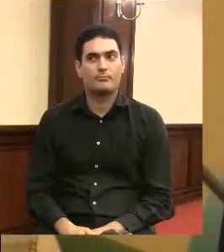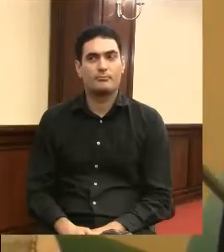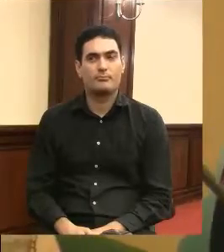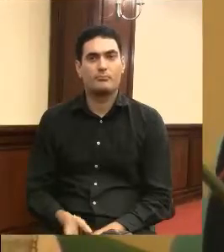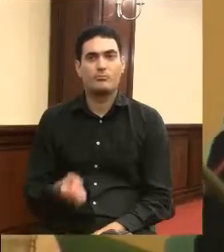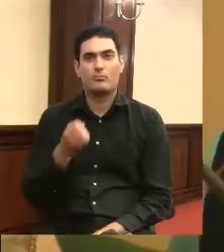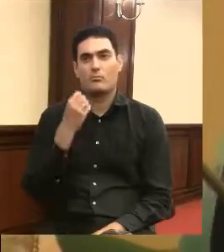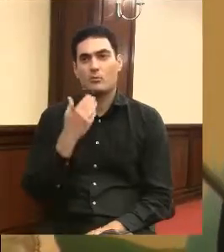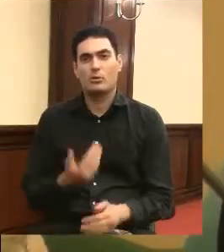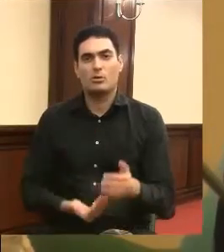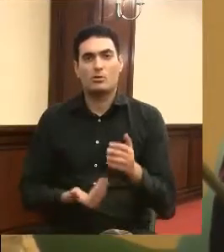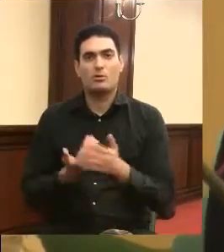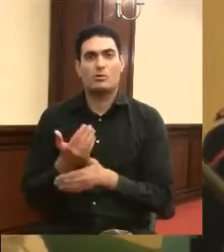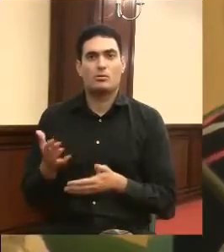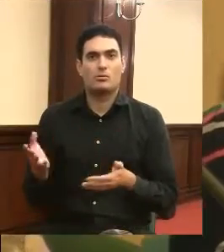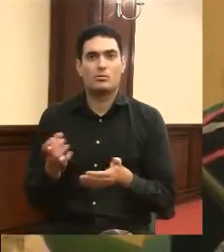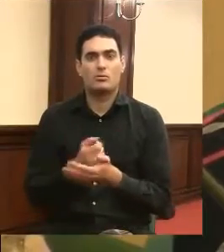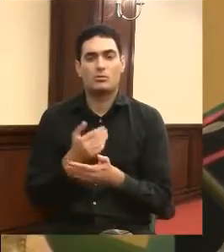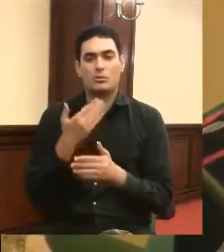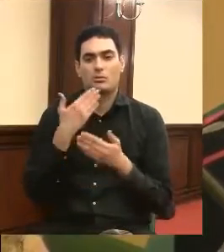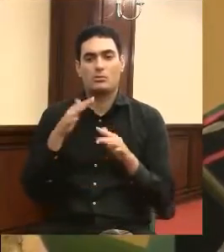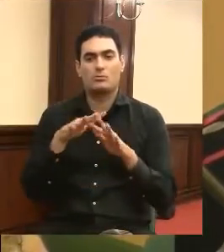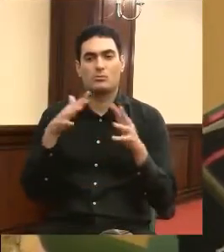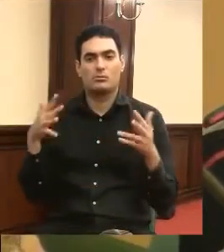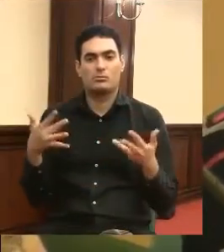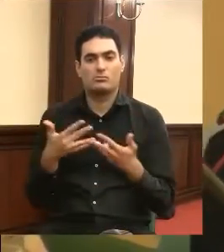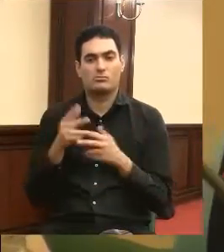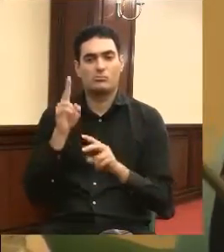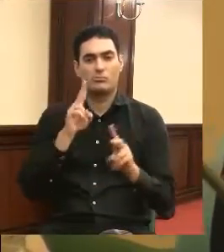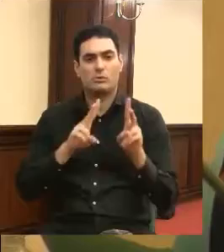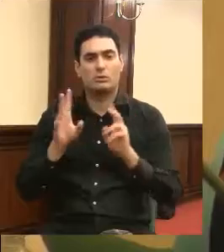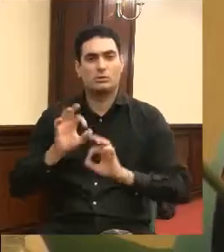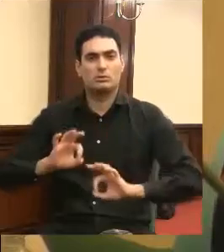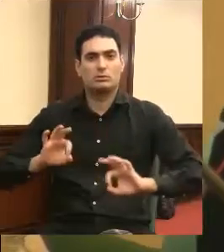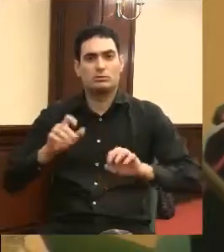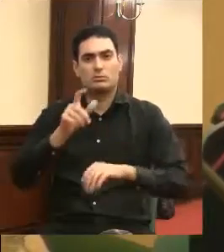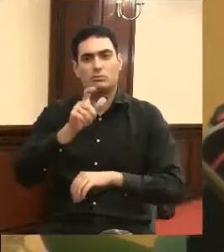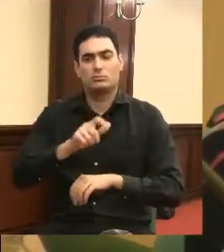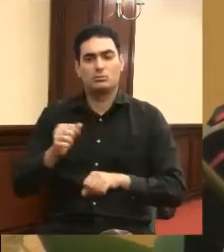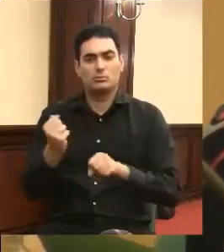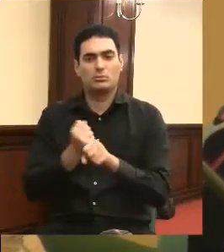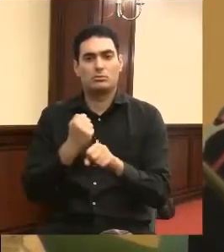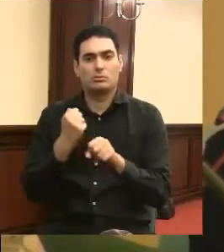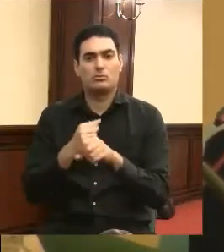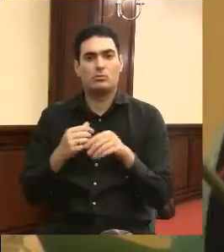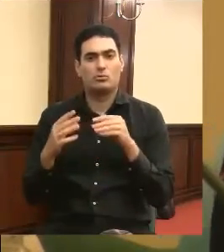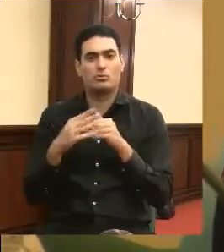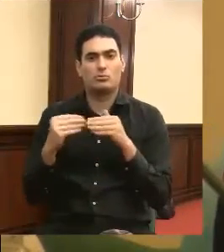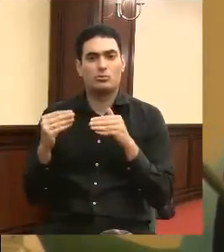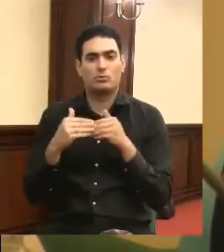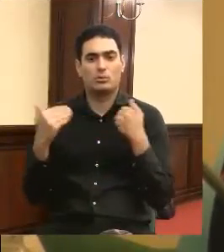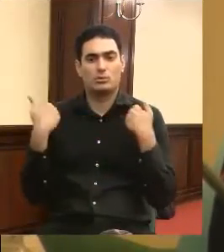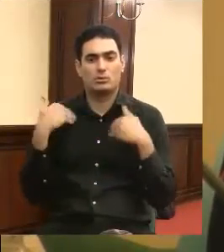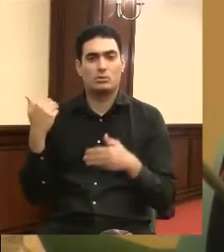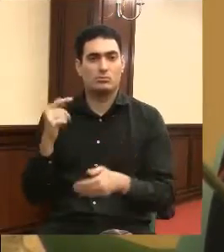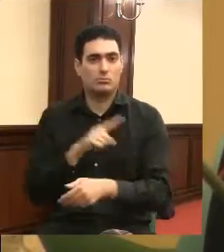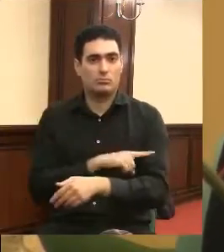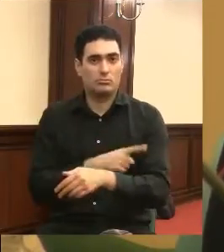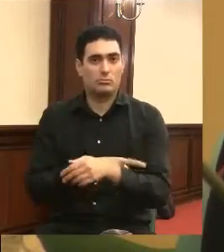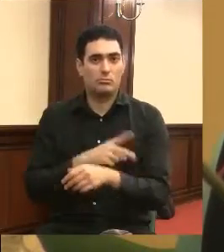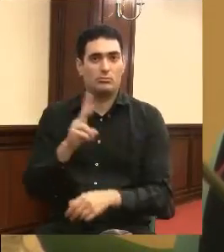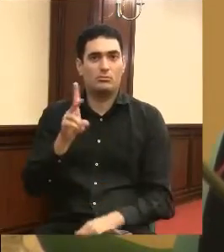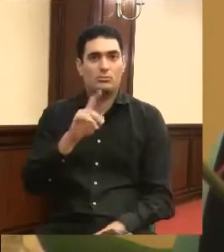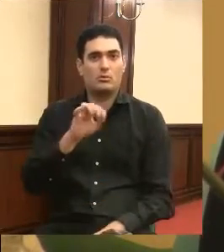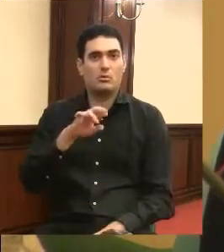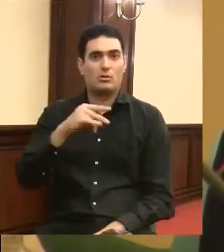Gracias, señor presidente. Buenos días a todas y todos. Gracias también a los que nos siguen online desde sus casas y muy especialmente a